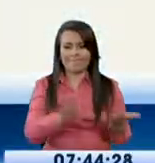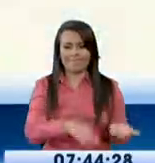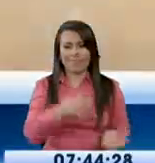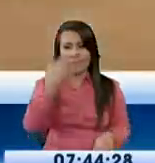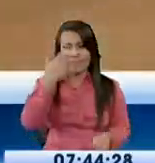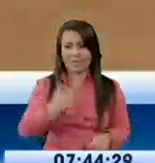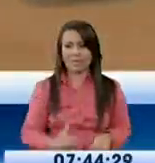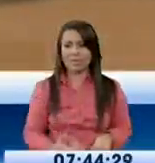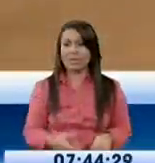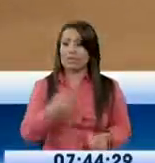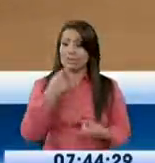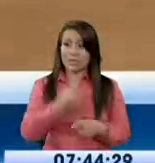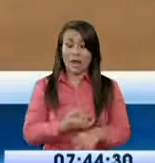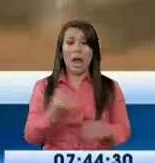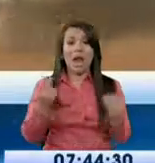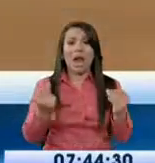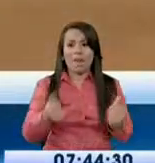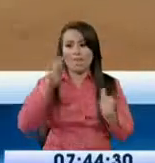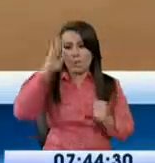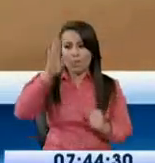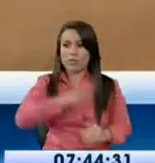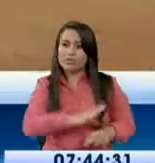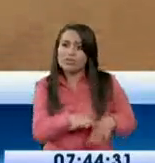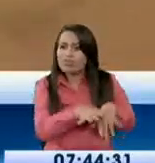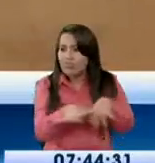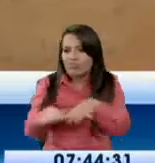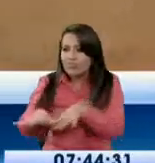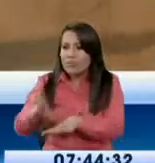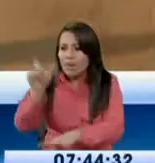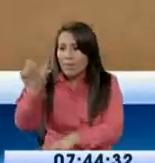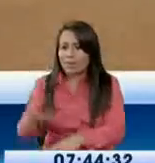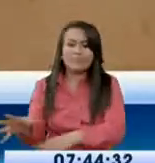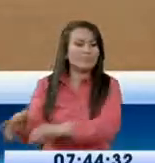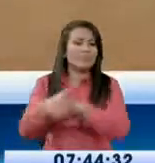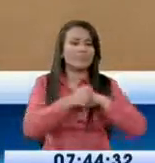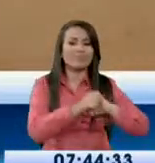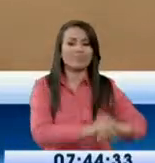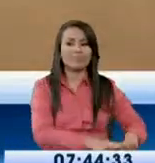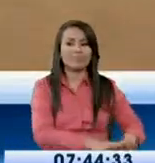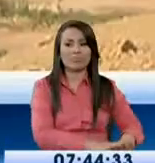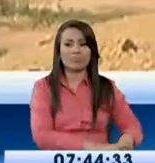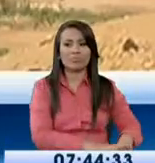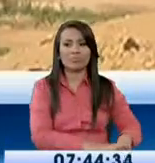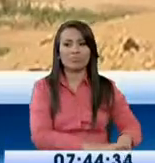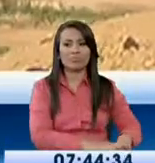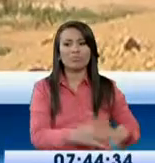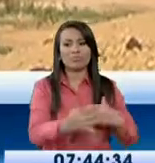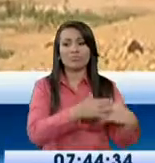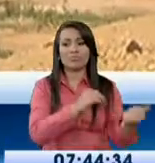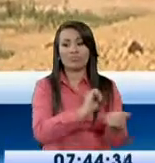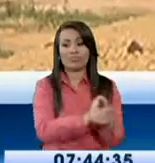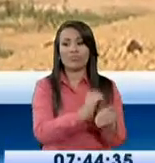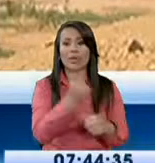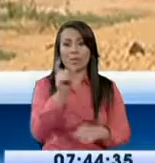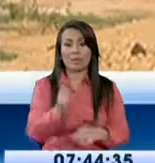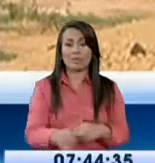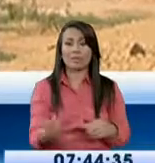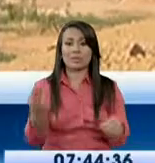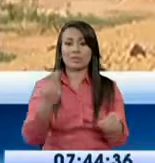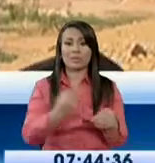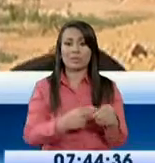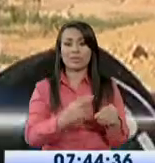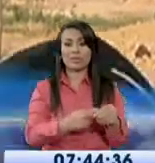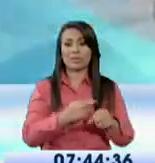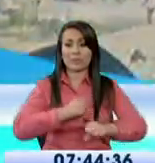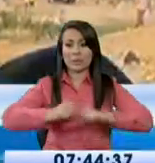cuñado. La DINASED realizó un rápido operativo y detuvo a una persona. Se ha logrado pues ubicar a una de las personas que participó